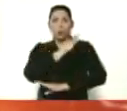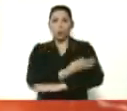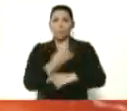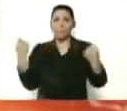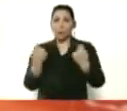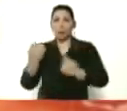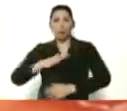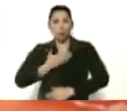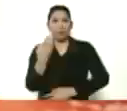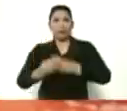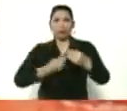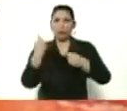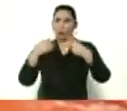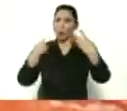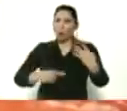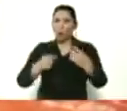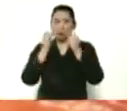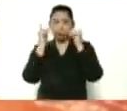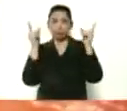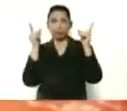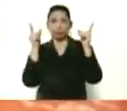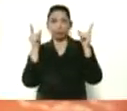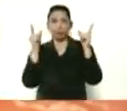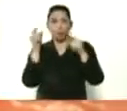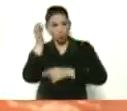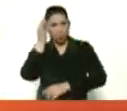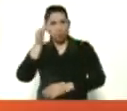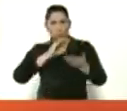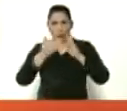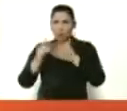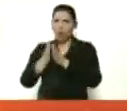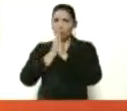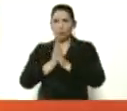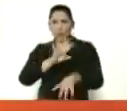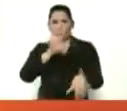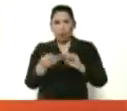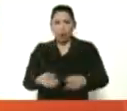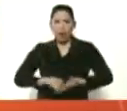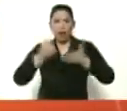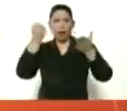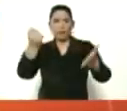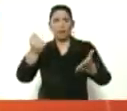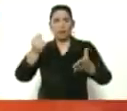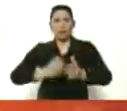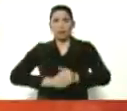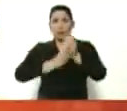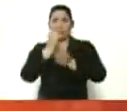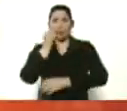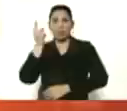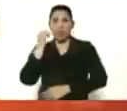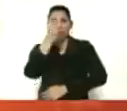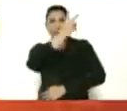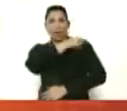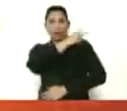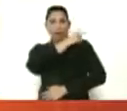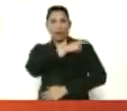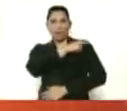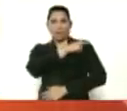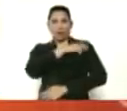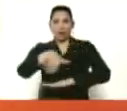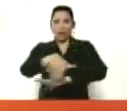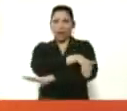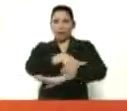cosas maravillosas con esta idea, ¿les parece? Consejos comunales, CLAT, líderes y lideresas, jefas y jefes de